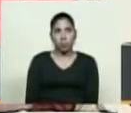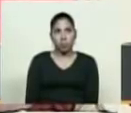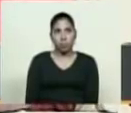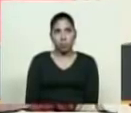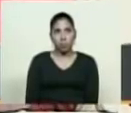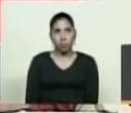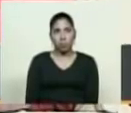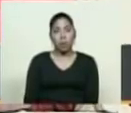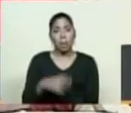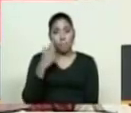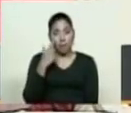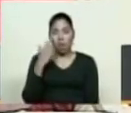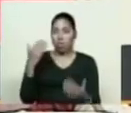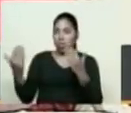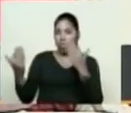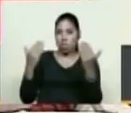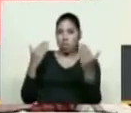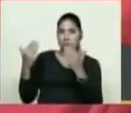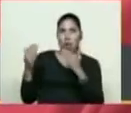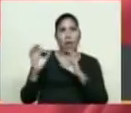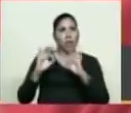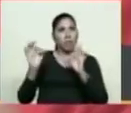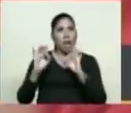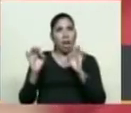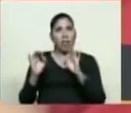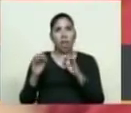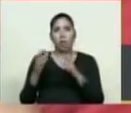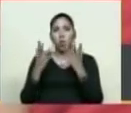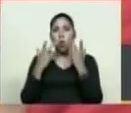Mira la diferencia, ¿ves? No tiene ninguna rayita.